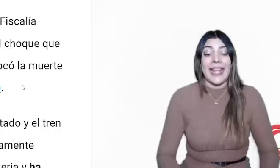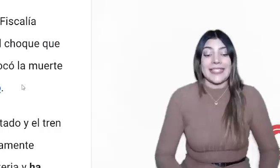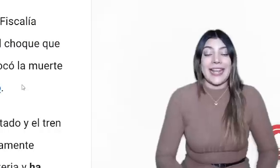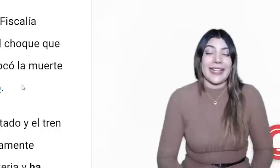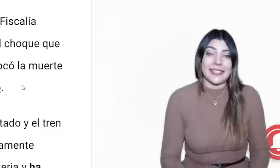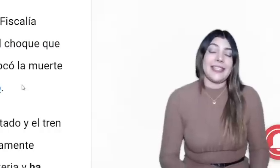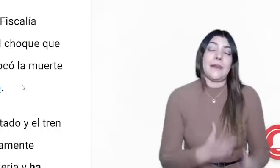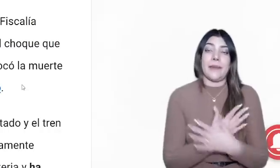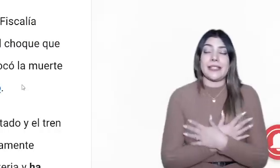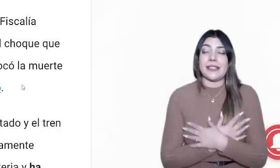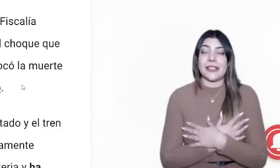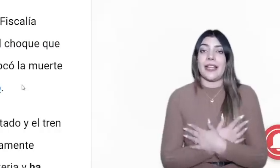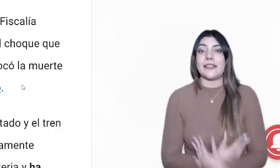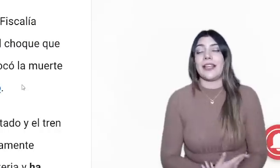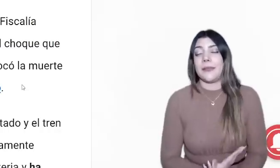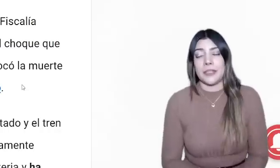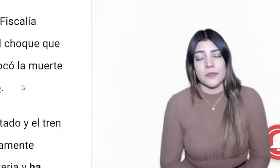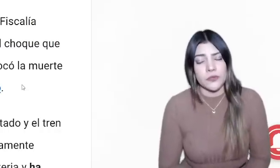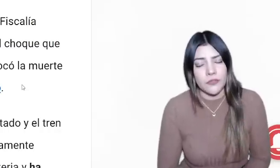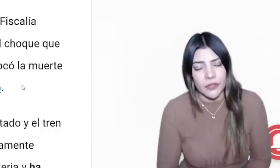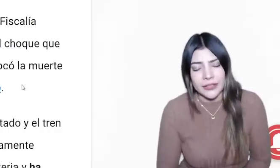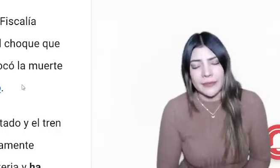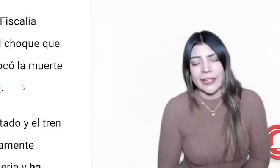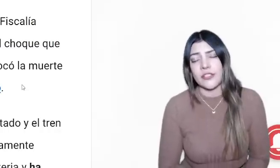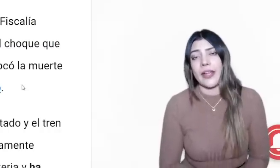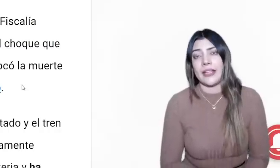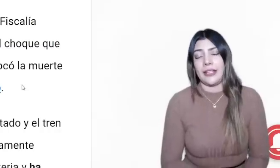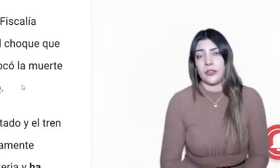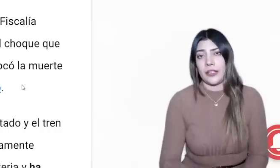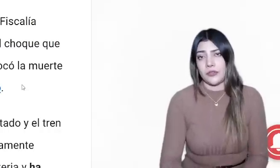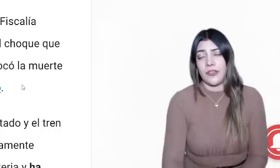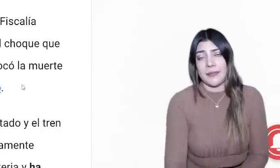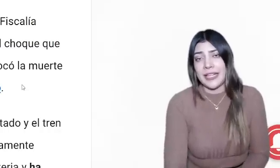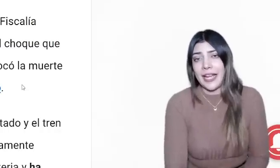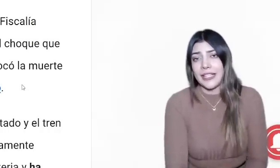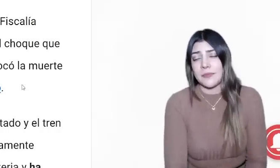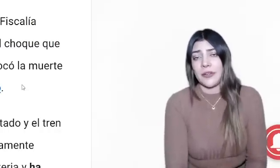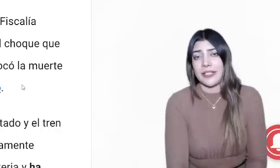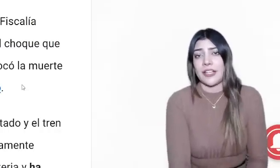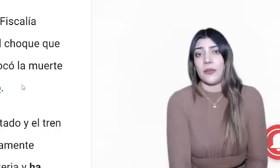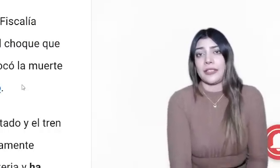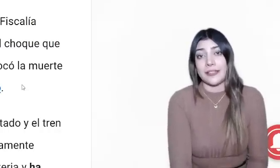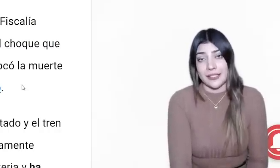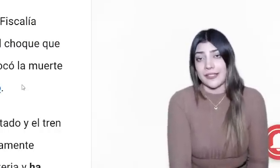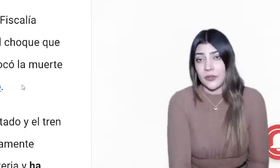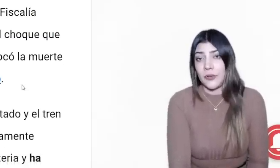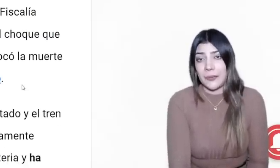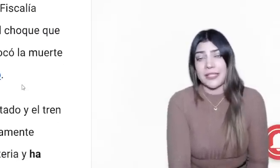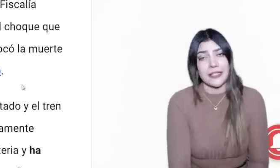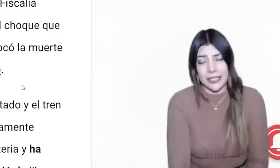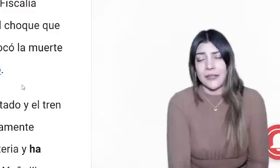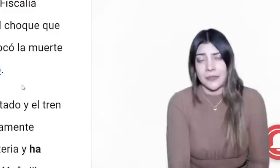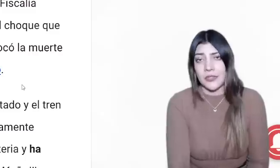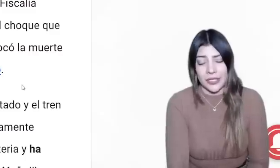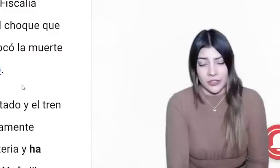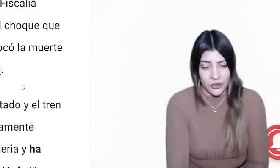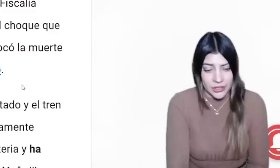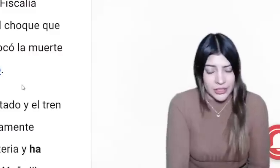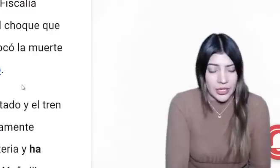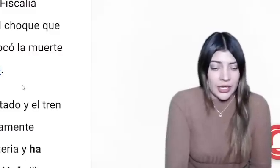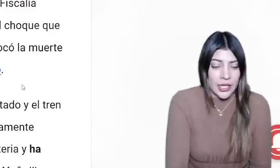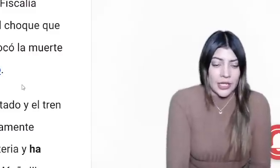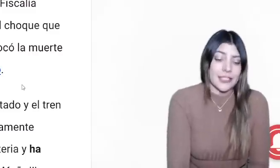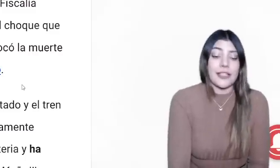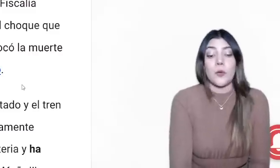joven Yaretsi, que en paz descanse, que le mandamos un fuerte abrazo a ella y a toda su familia. Espero que se encuentre descansando en paz. Estás en mis